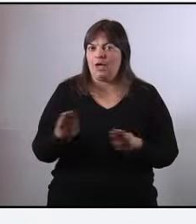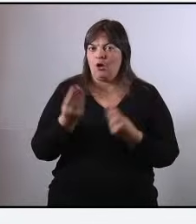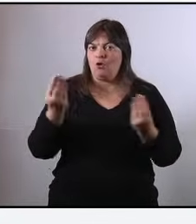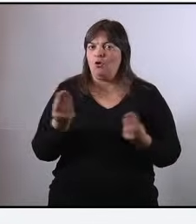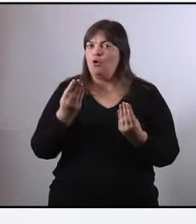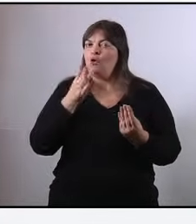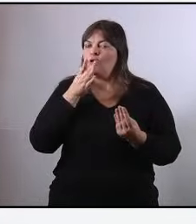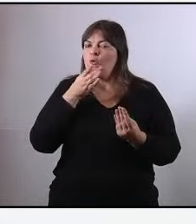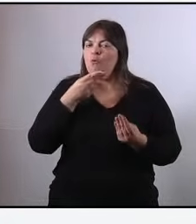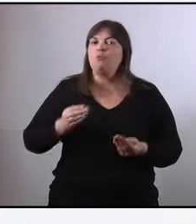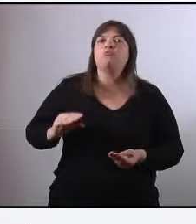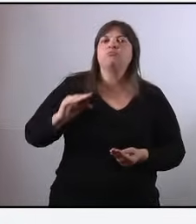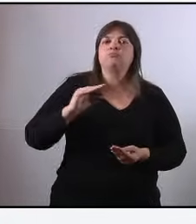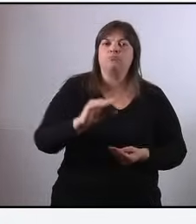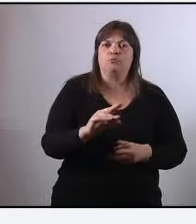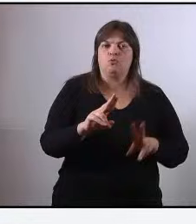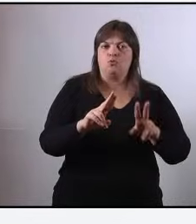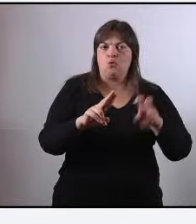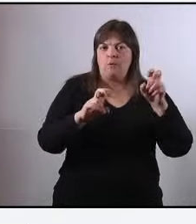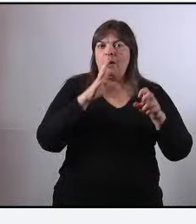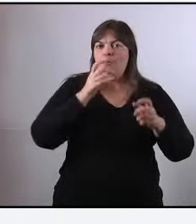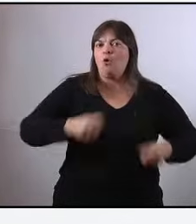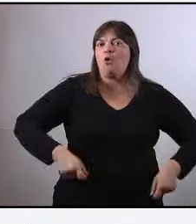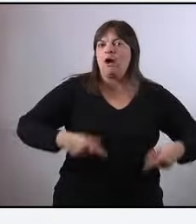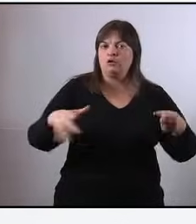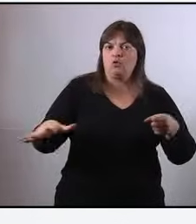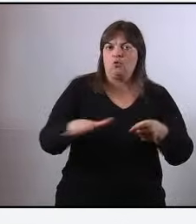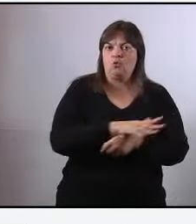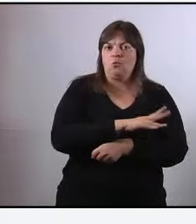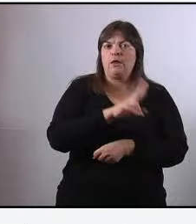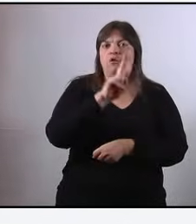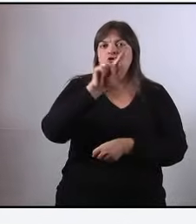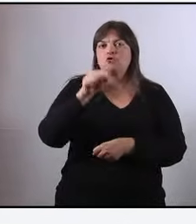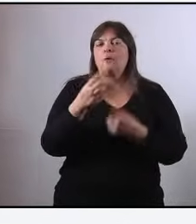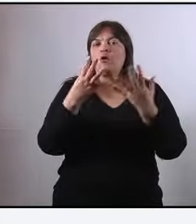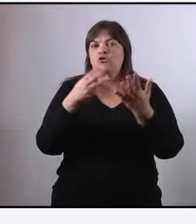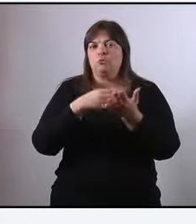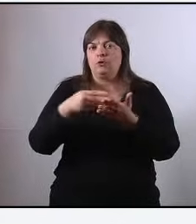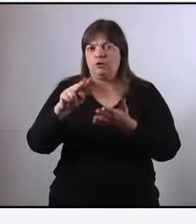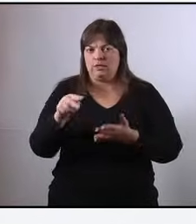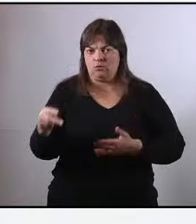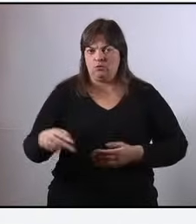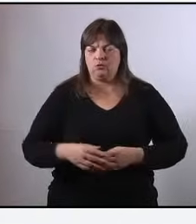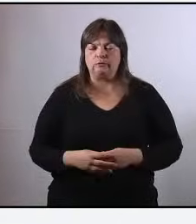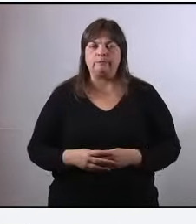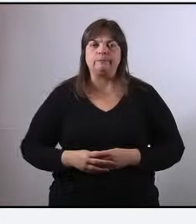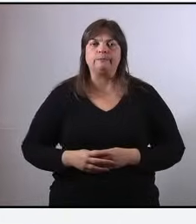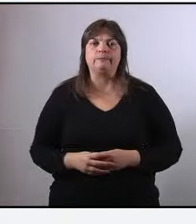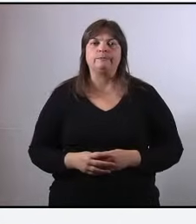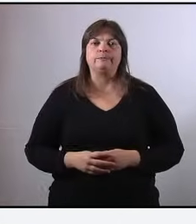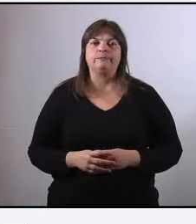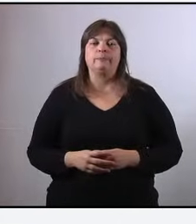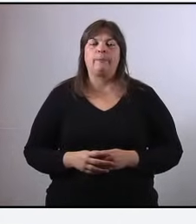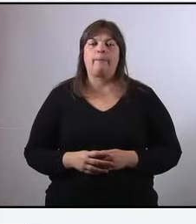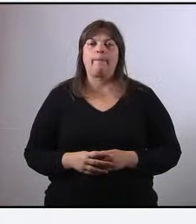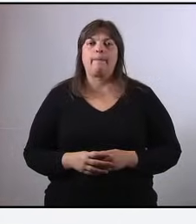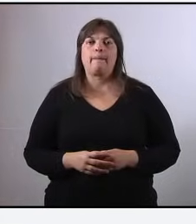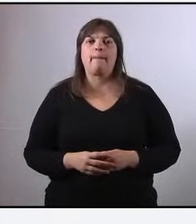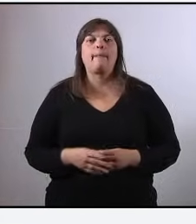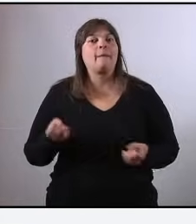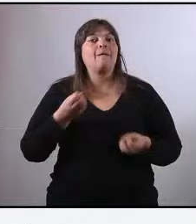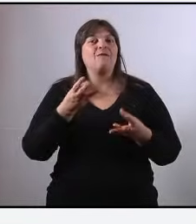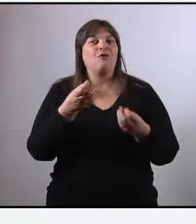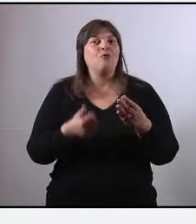nueva aportación para cubrir este gasto de 2,8 millones de euros. Un apunte